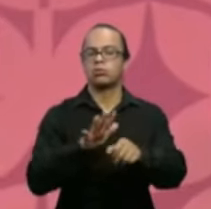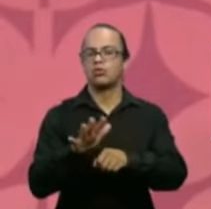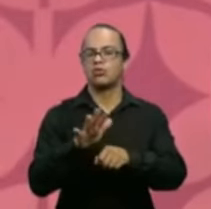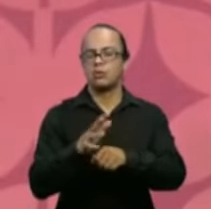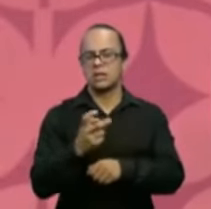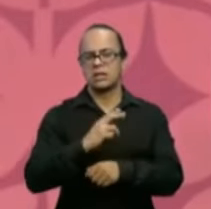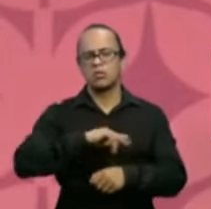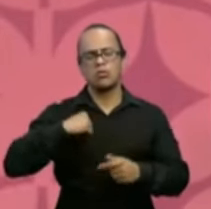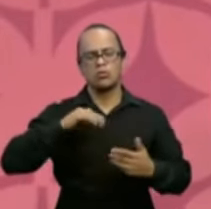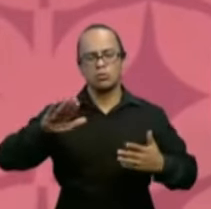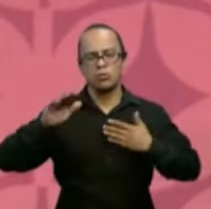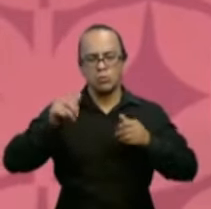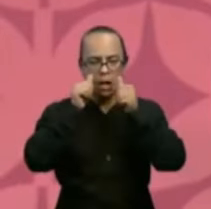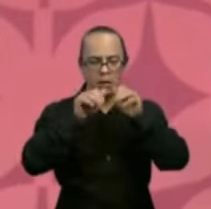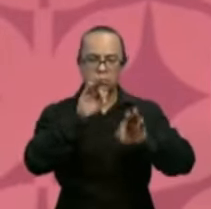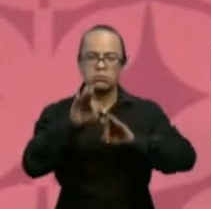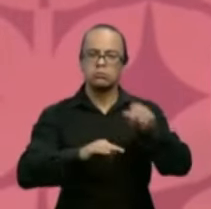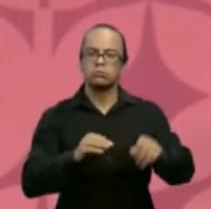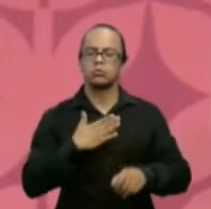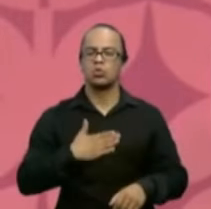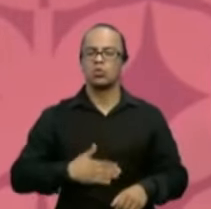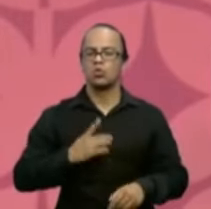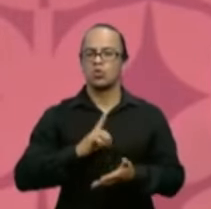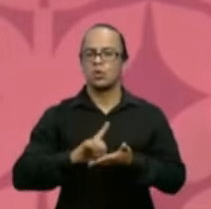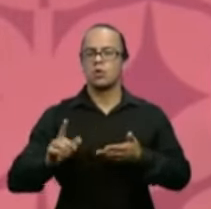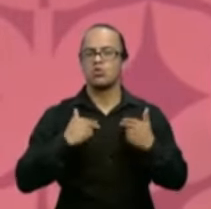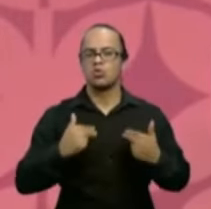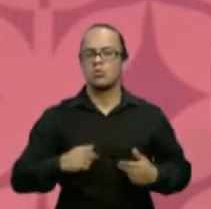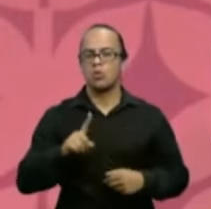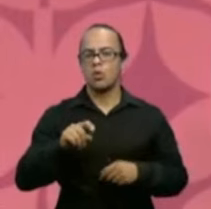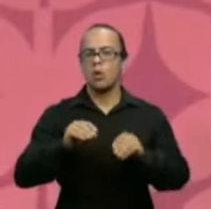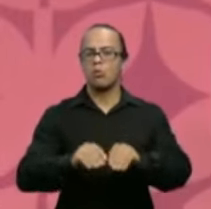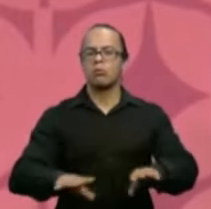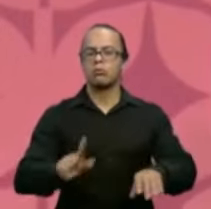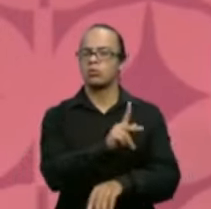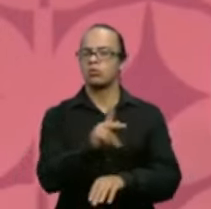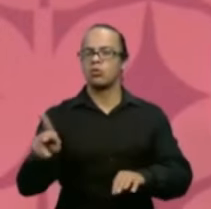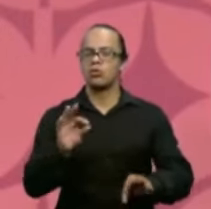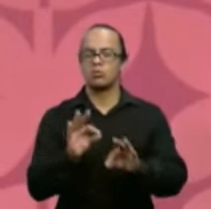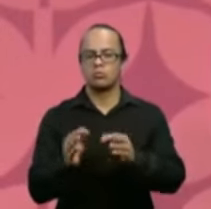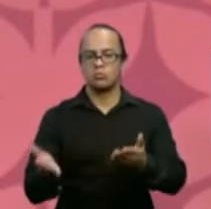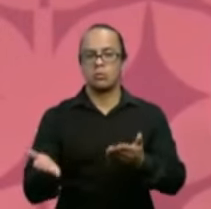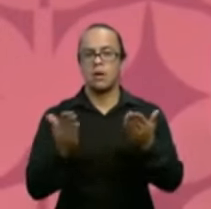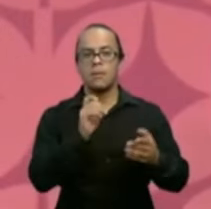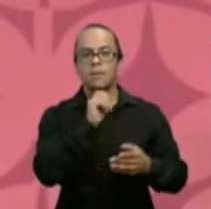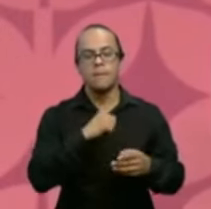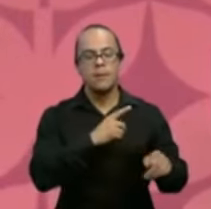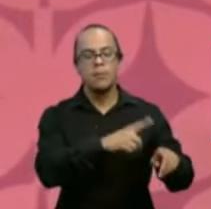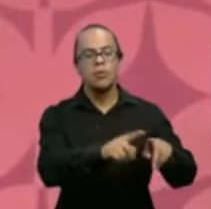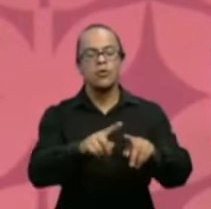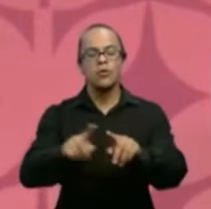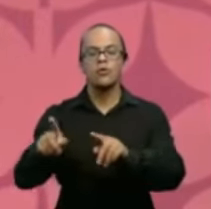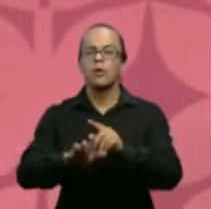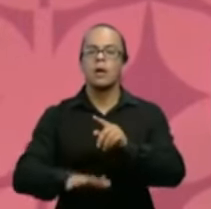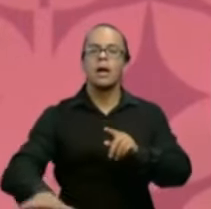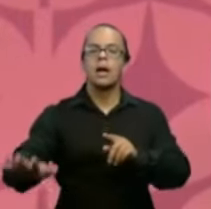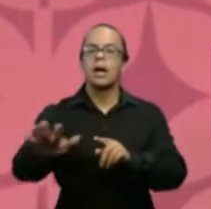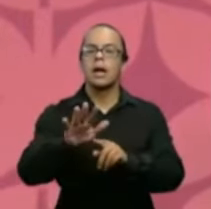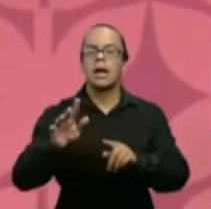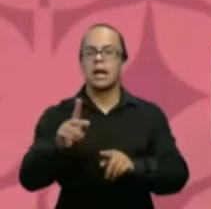vamos a garantizar el derecho humano al agua. De igual manera, protegeremos la invaluable diversidad biológica de nuestro